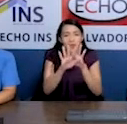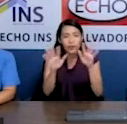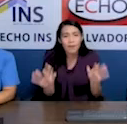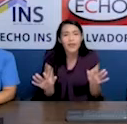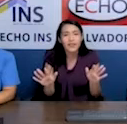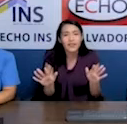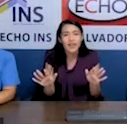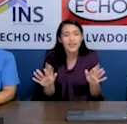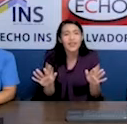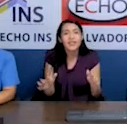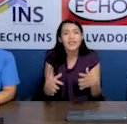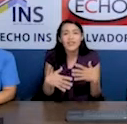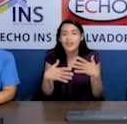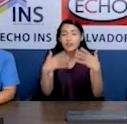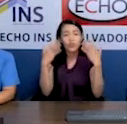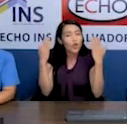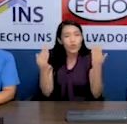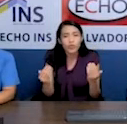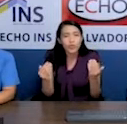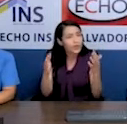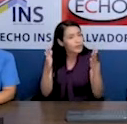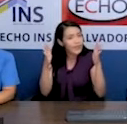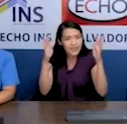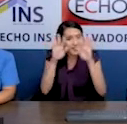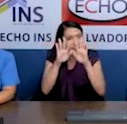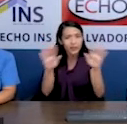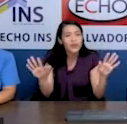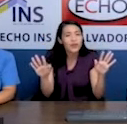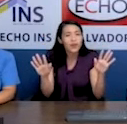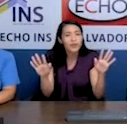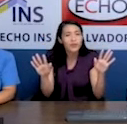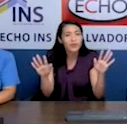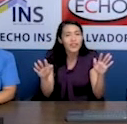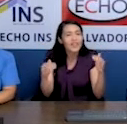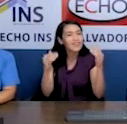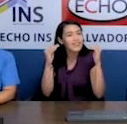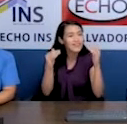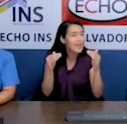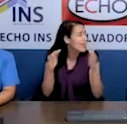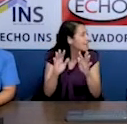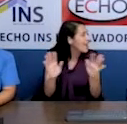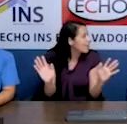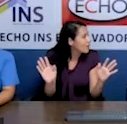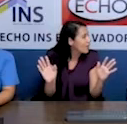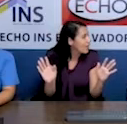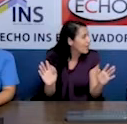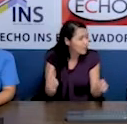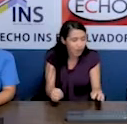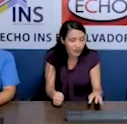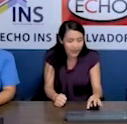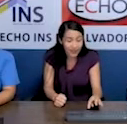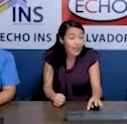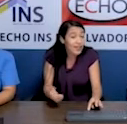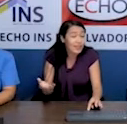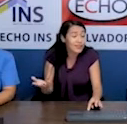tener un panorama general y no dudo que ustedes ya tuvieron la oportunidad de estar en cada una de